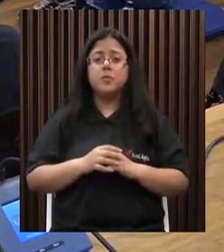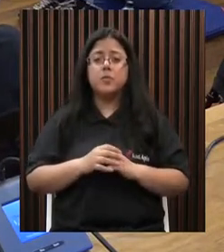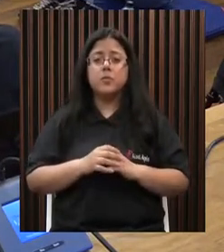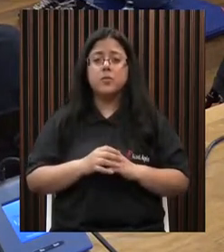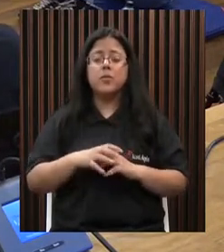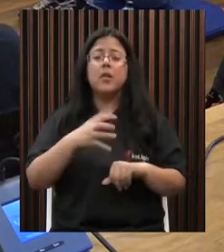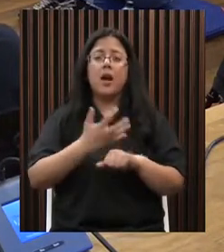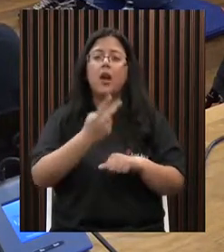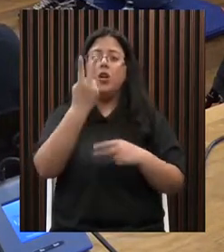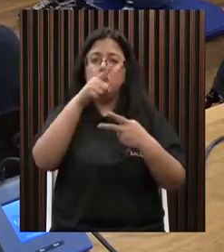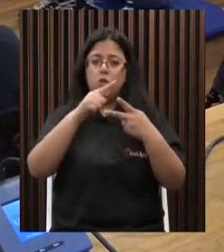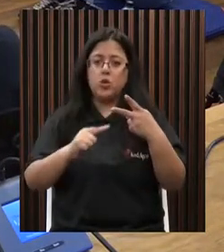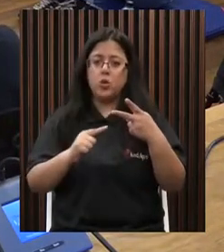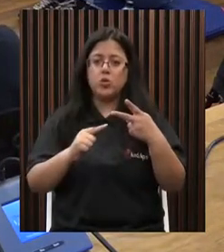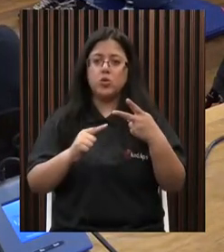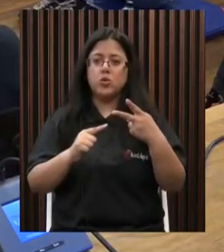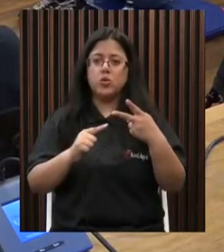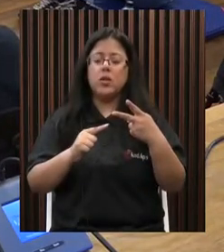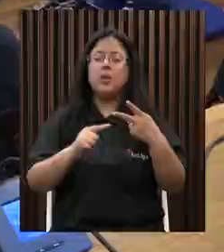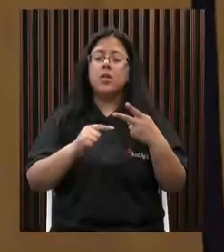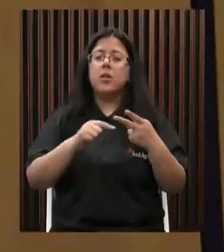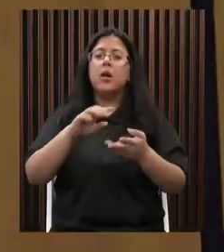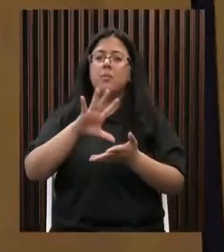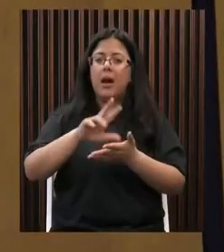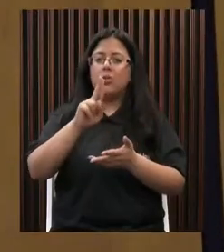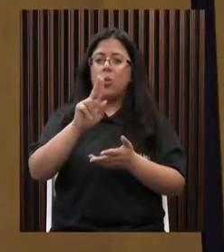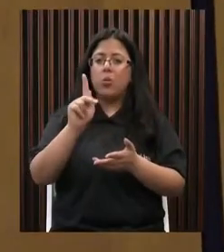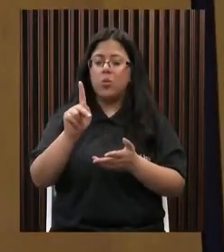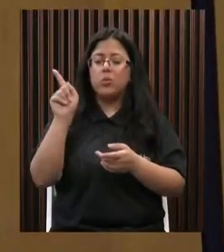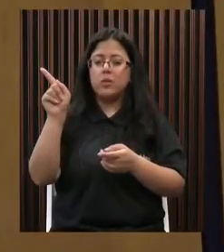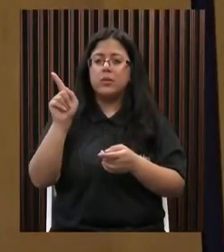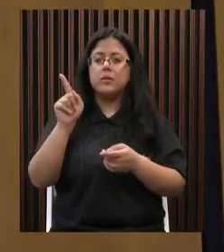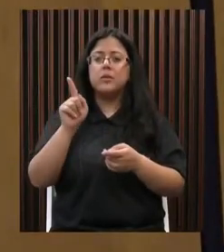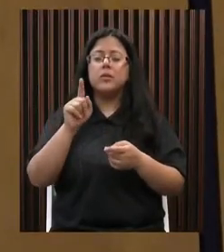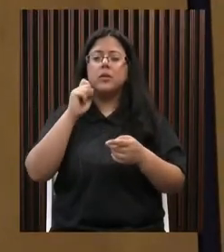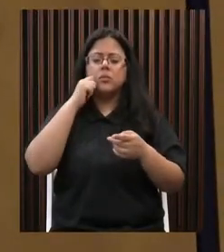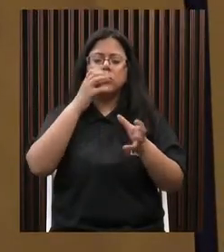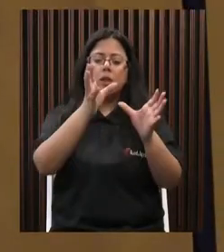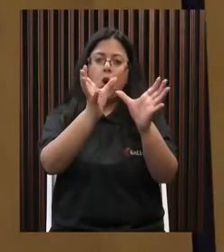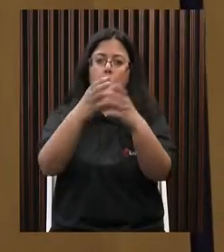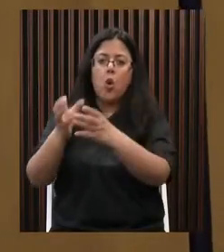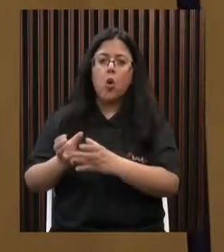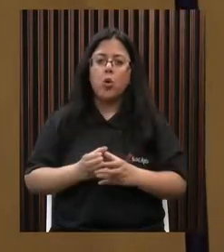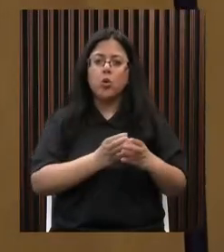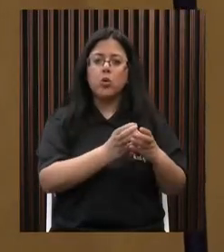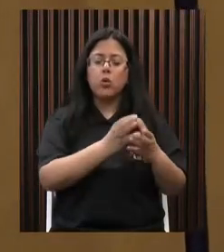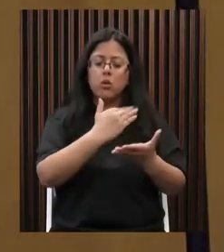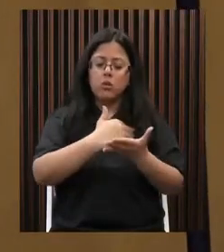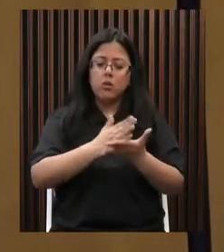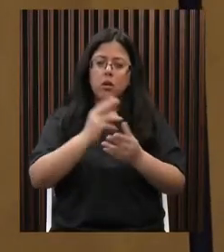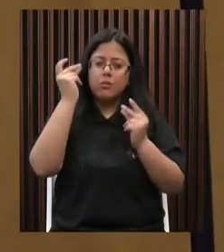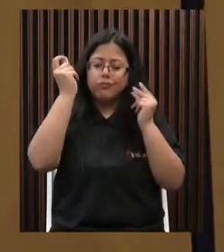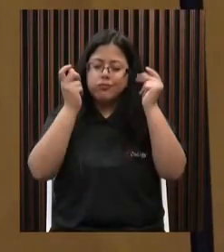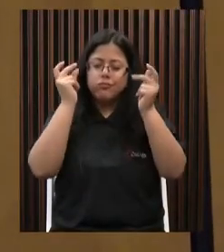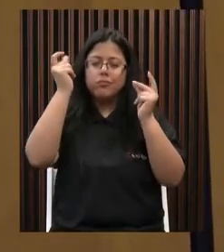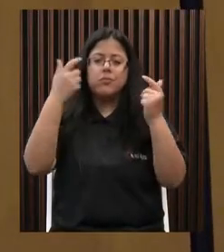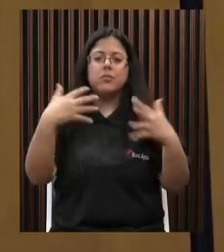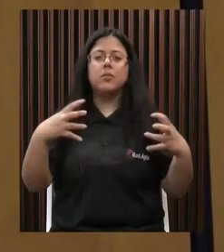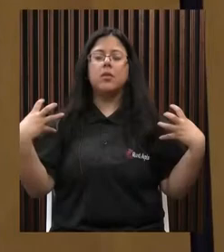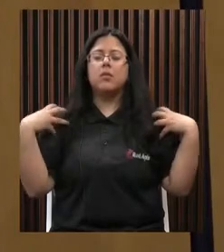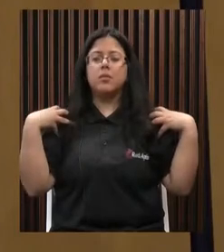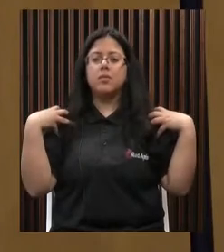Hay dos ejemplos recientes en el Reino Unido donde las organizaciones creativas han